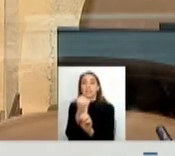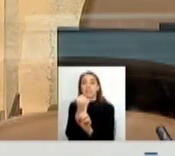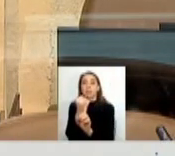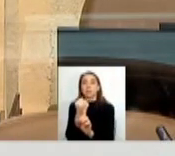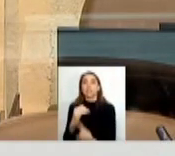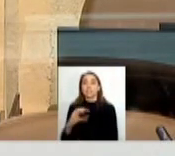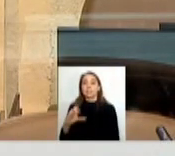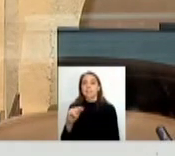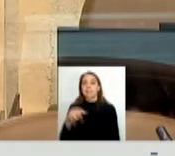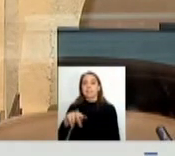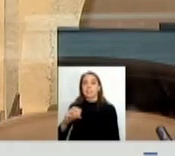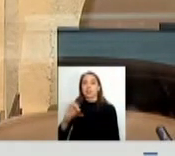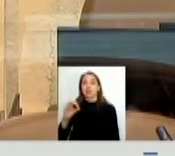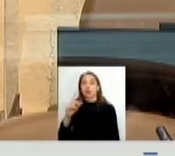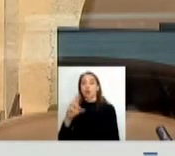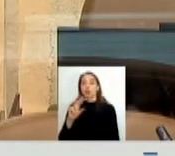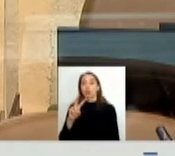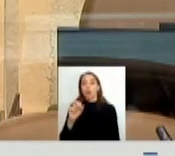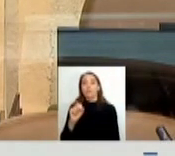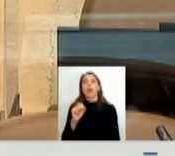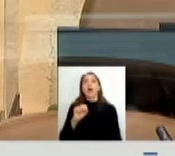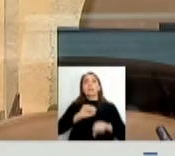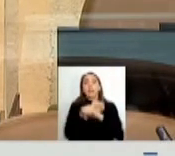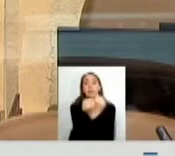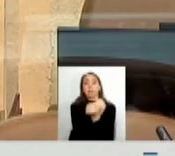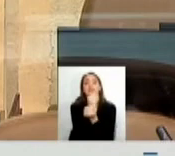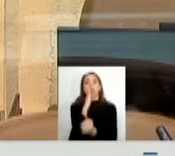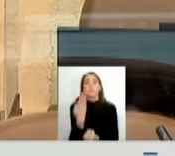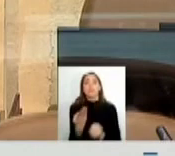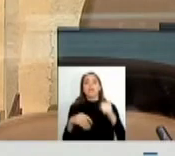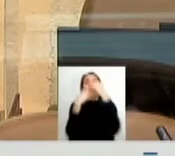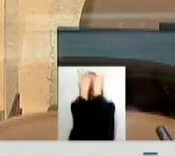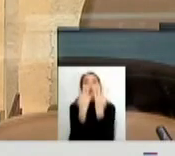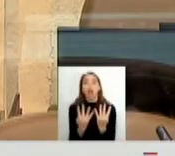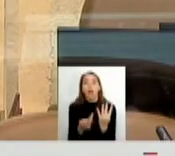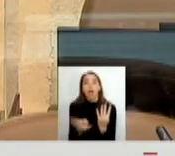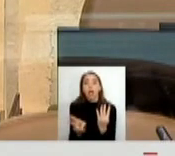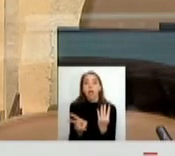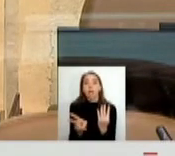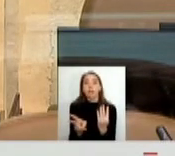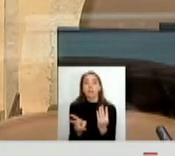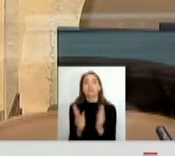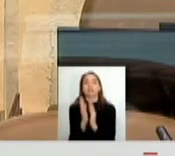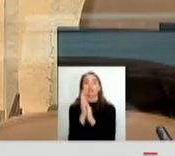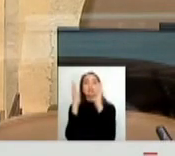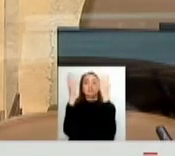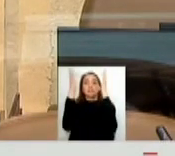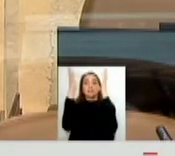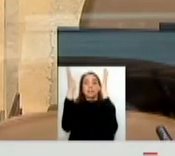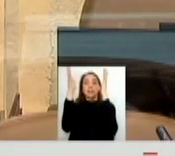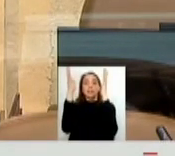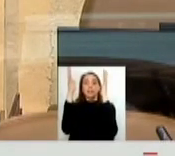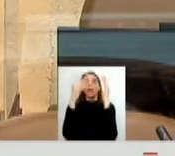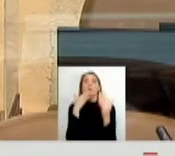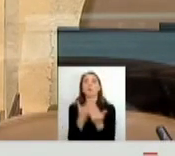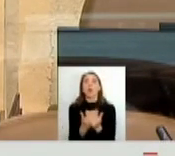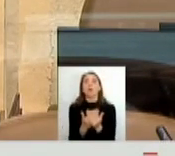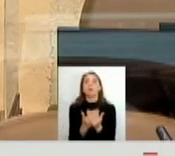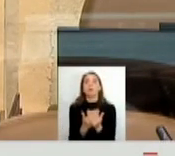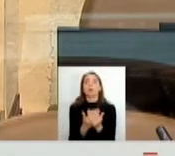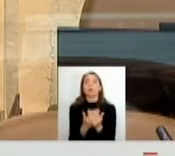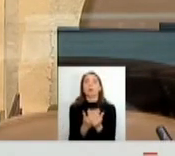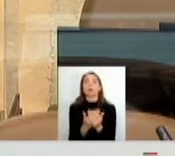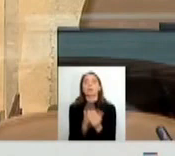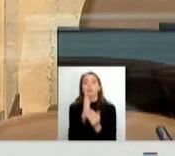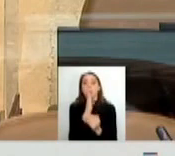le entregan beneficios penitenciarios y probablemente deben estar celebrando cuando se les han dado permanentemente este tipo de